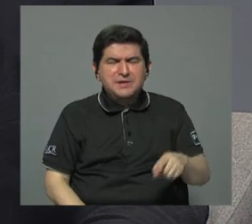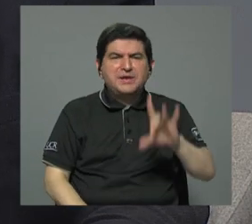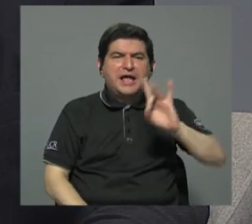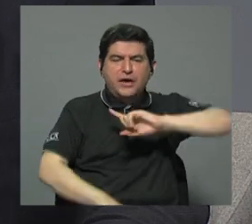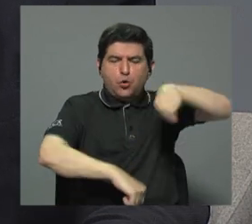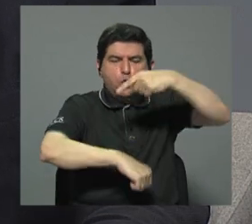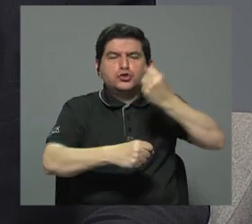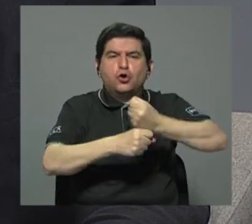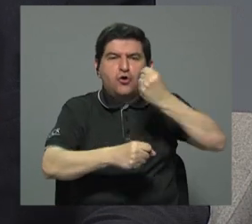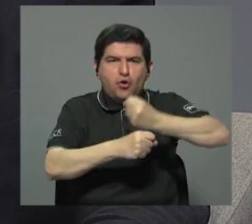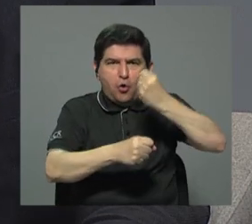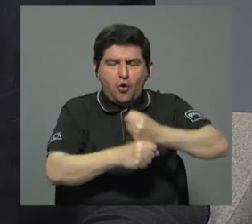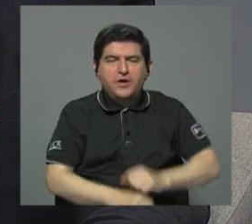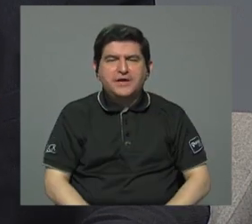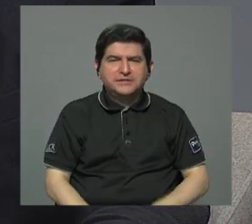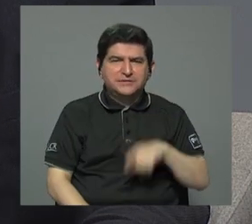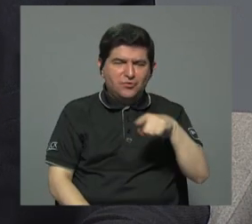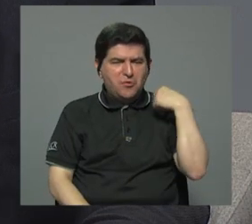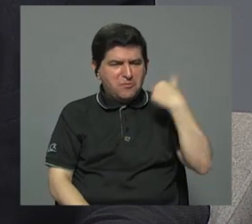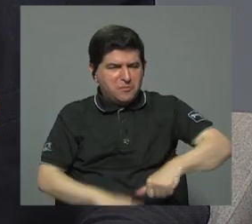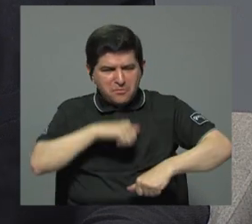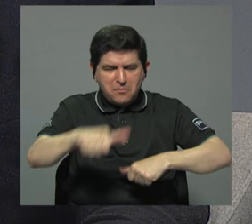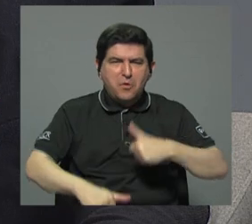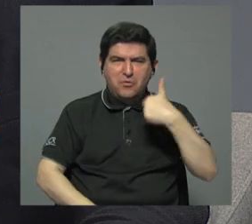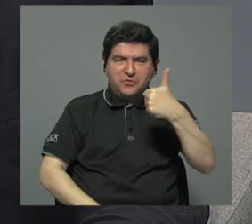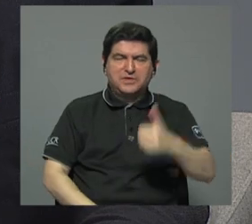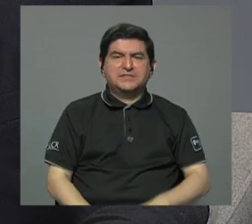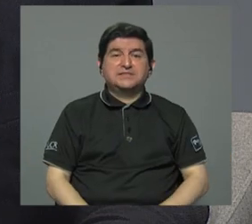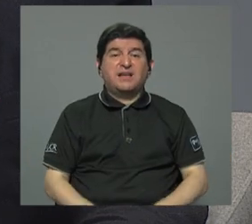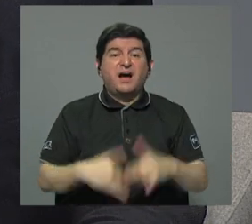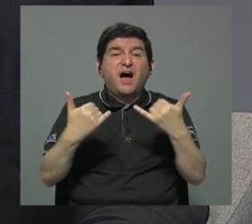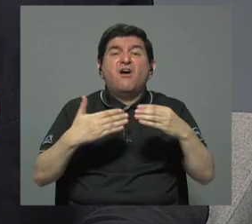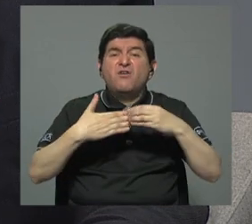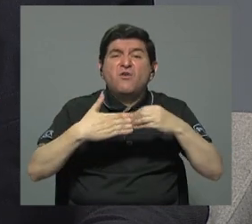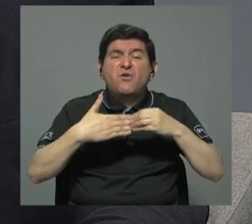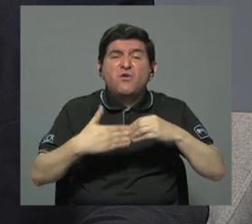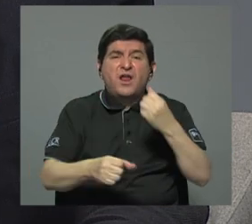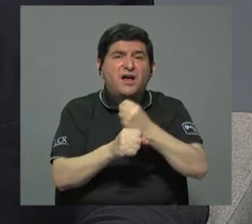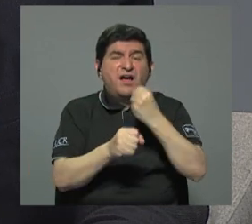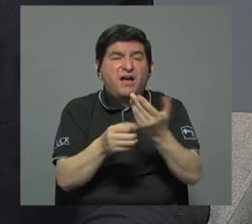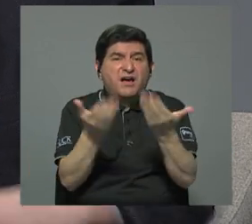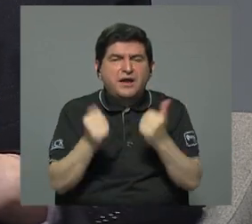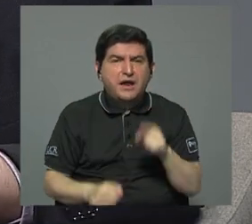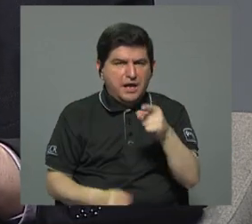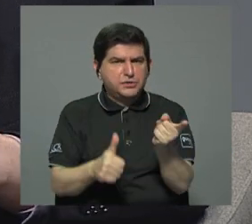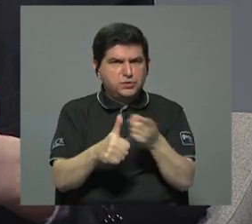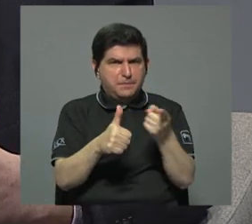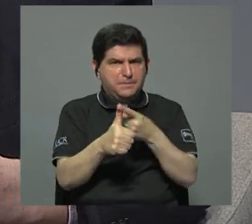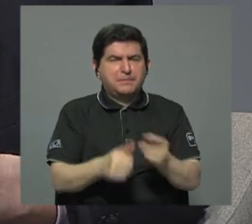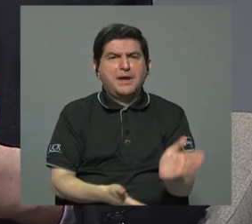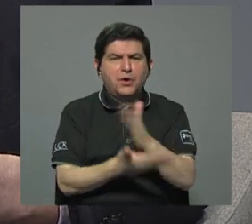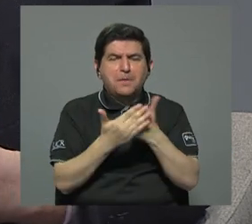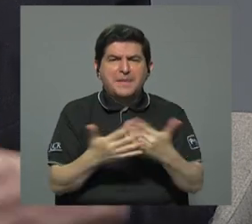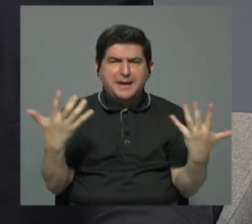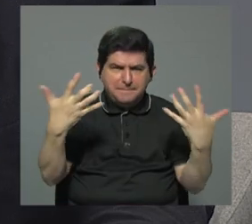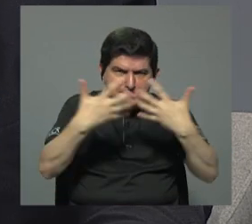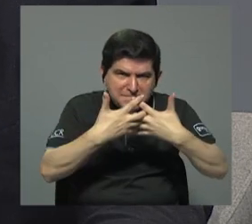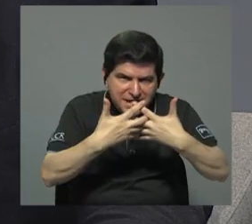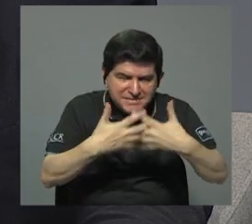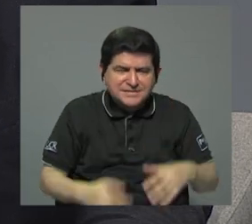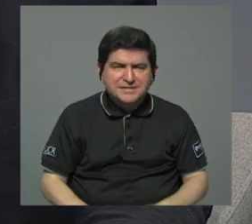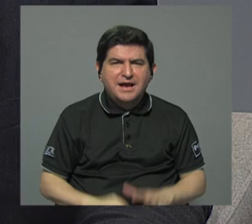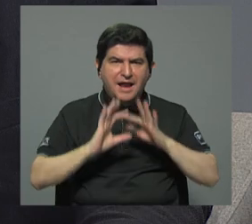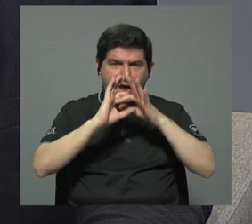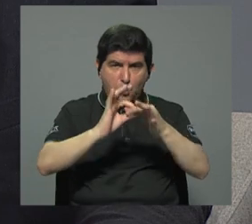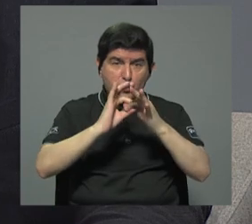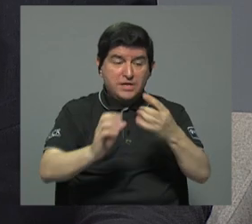8 horas, como la flexibilización laboral, y ya eso es un primer paso muy importante, porque es decir, es parte de ese combo, de esa acción articulada a